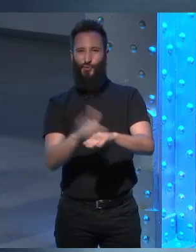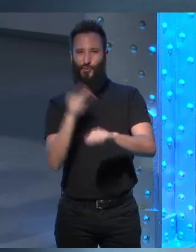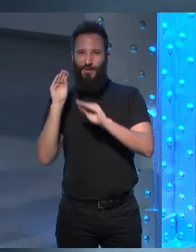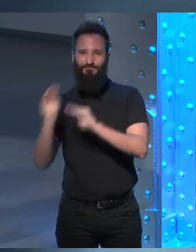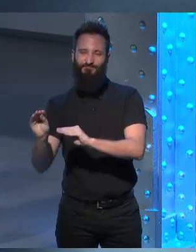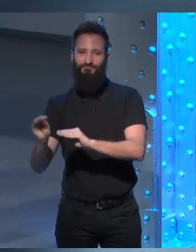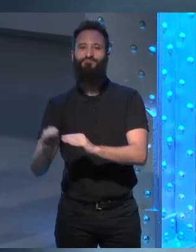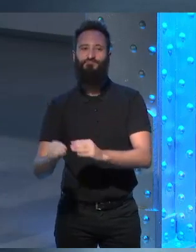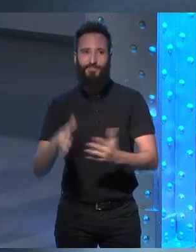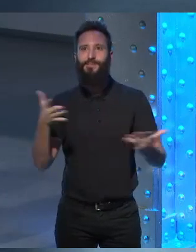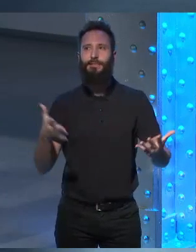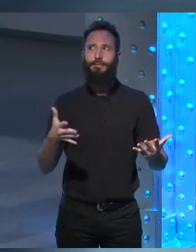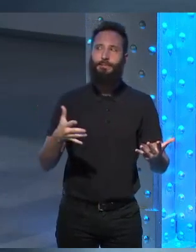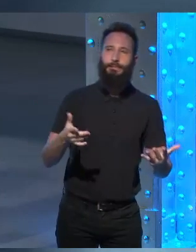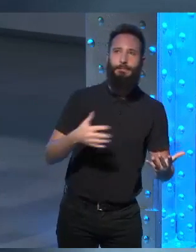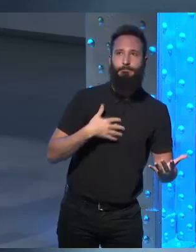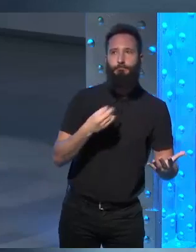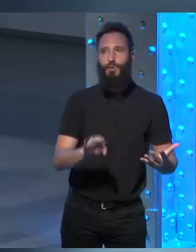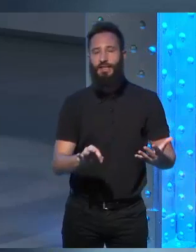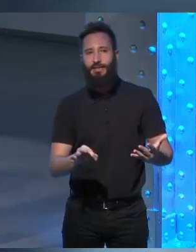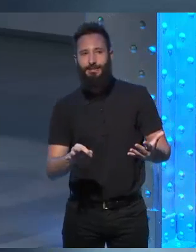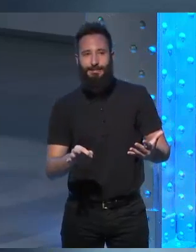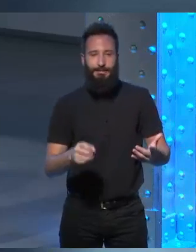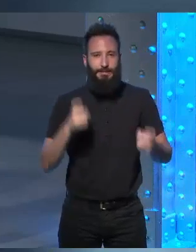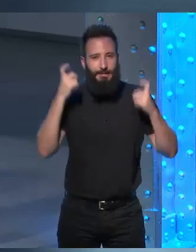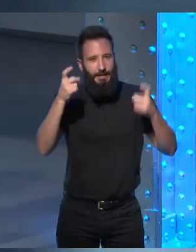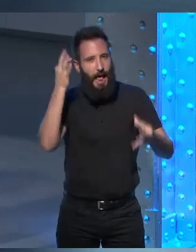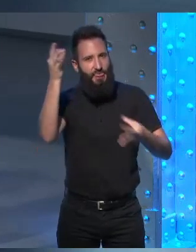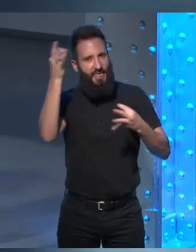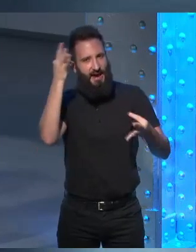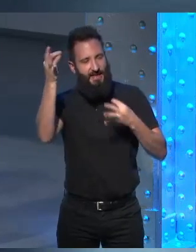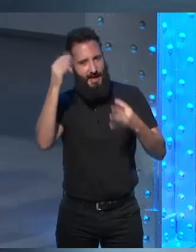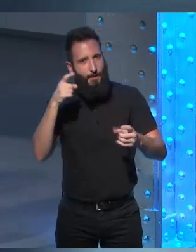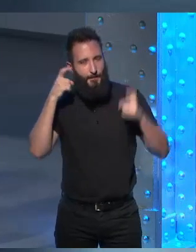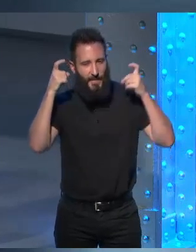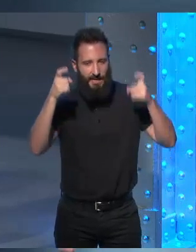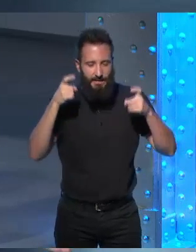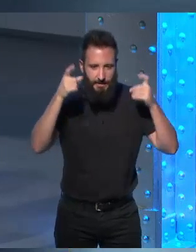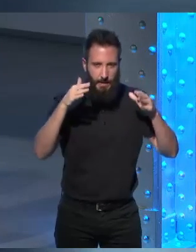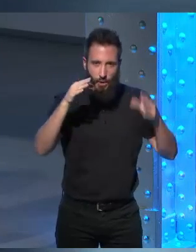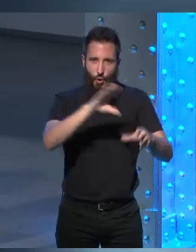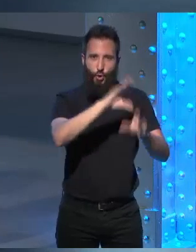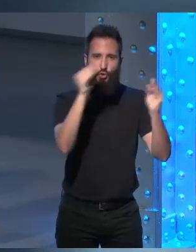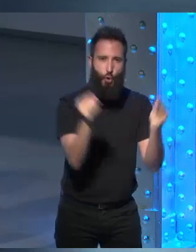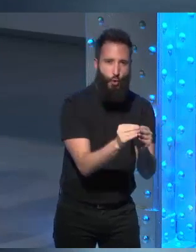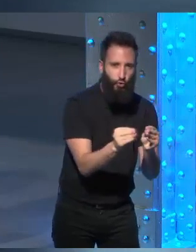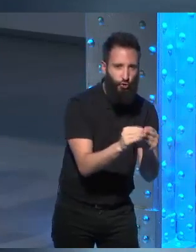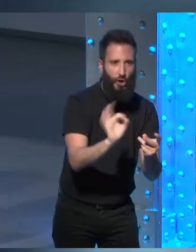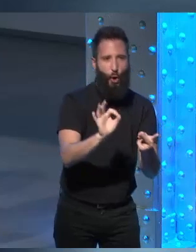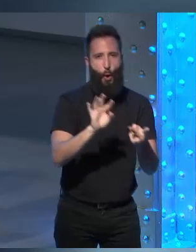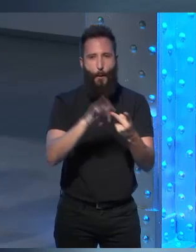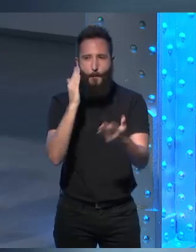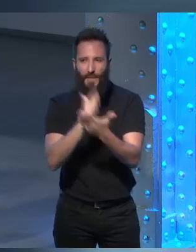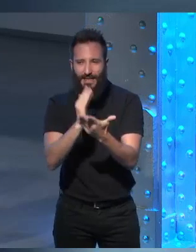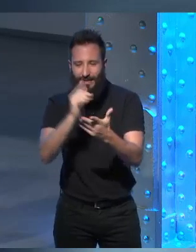como, igual, o sea, teníamos que haber estado más finos en enfatizar qué son conclusiones, qué son partes que te llevan